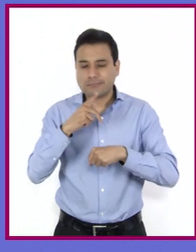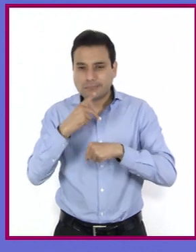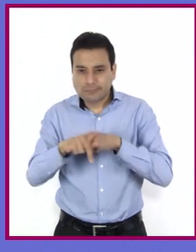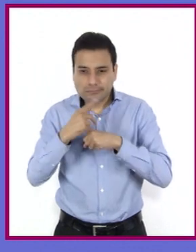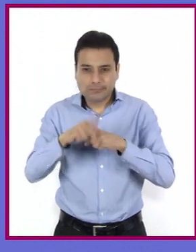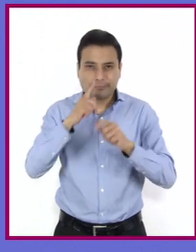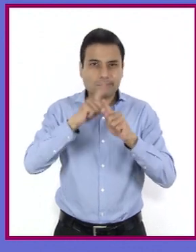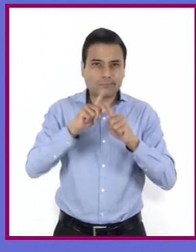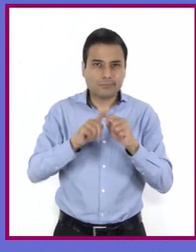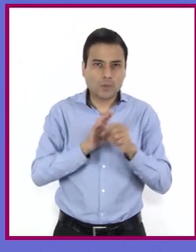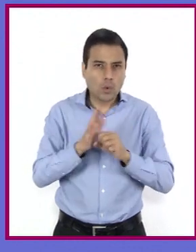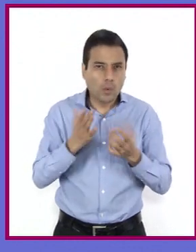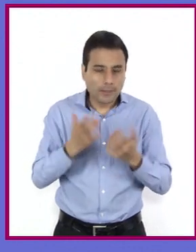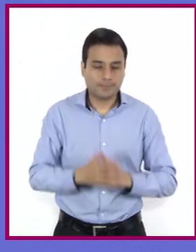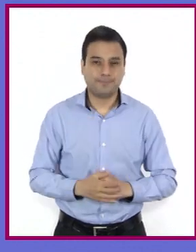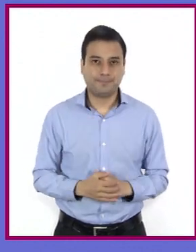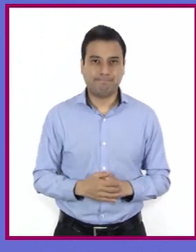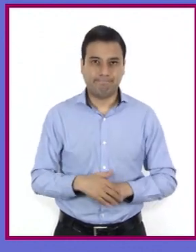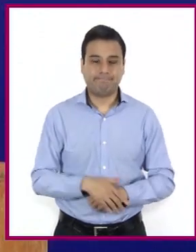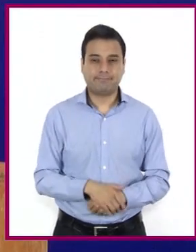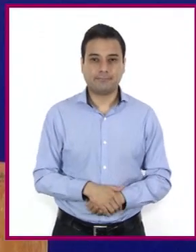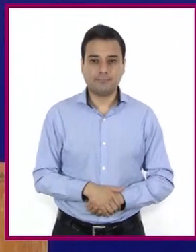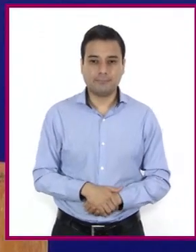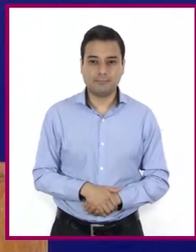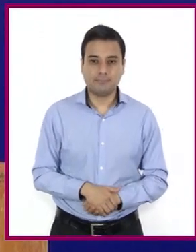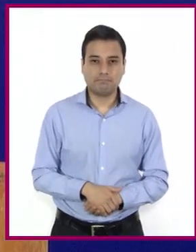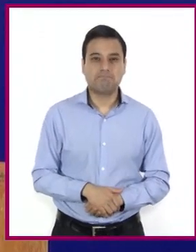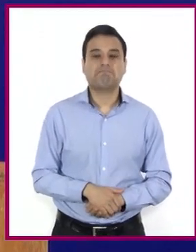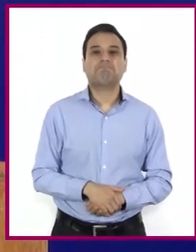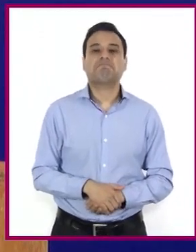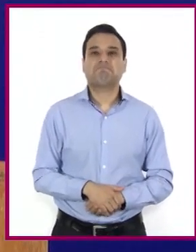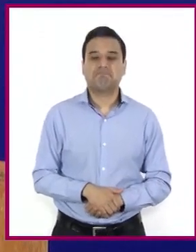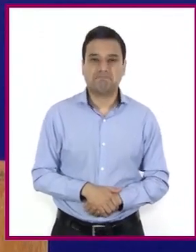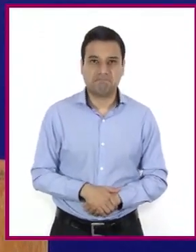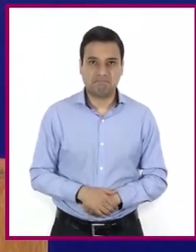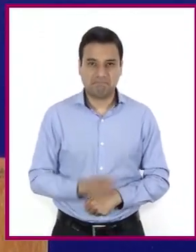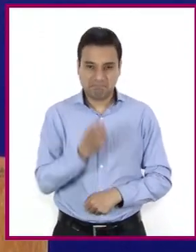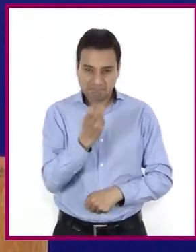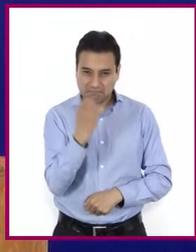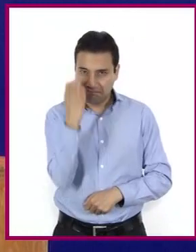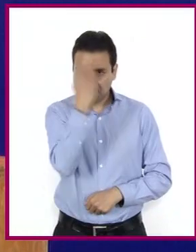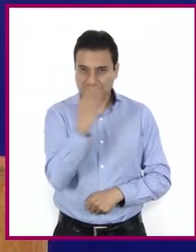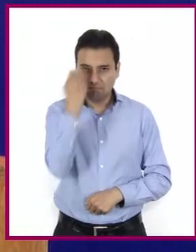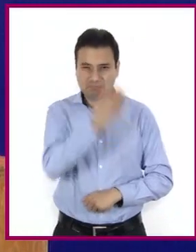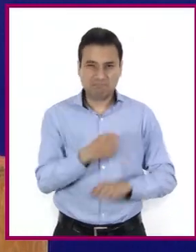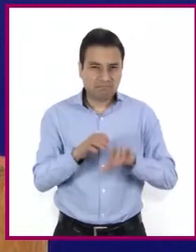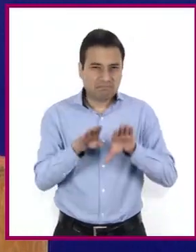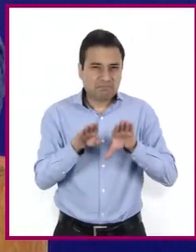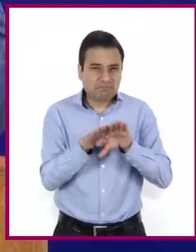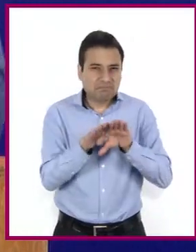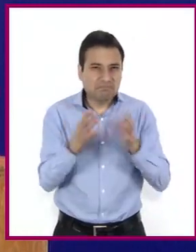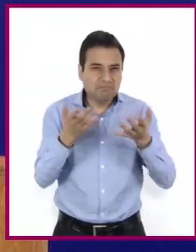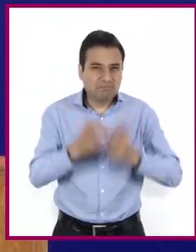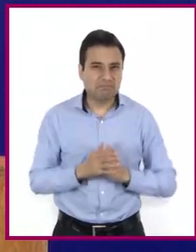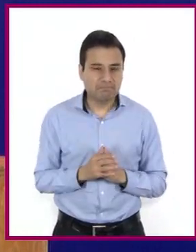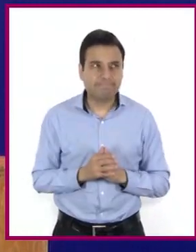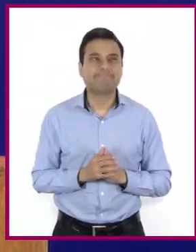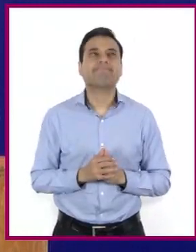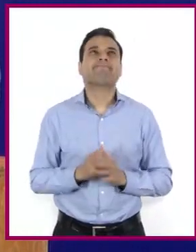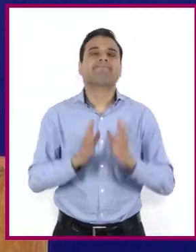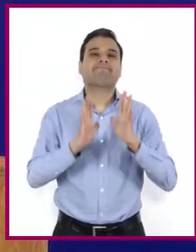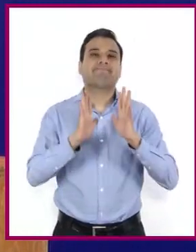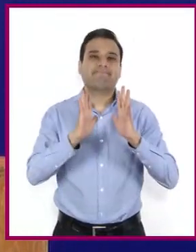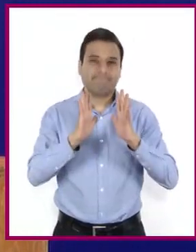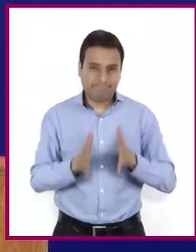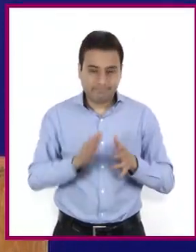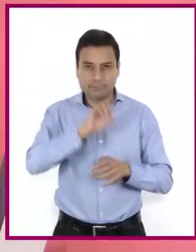que debía enfrentar su campaña. Y en este tipo de análisis podemos vaciar la información que hayamos obtenido con las